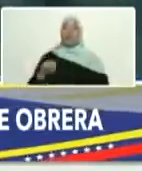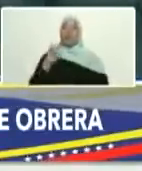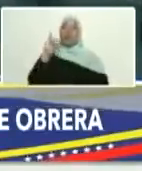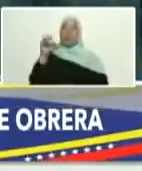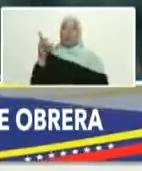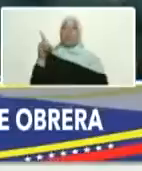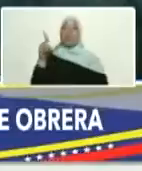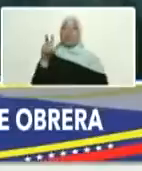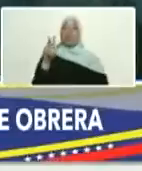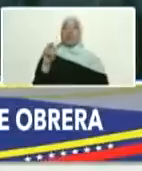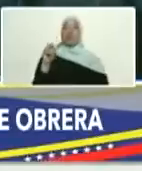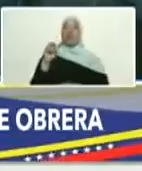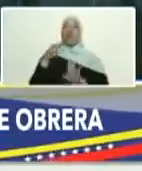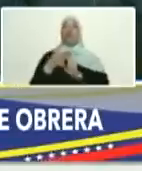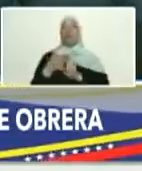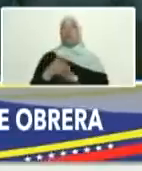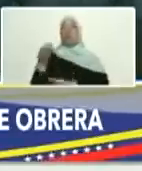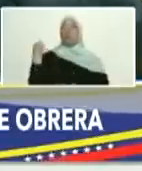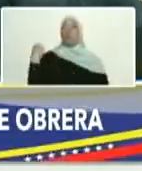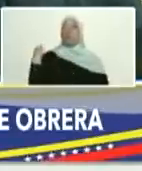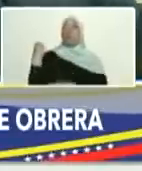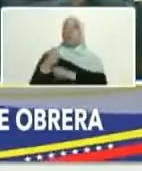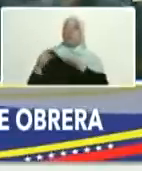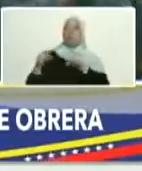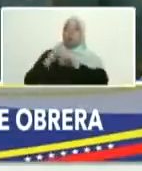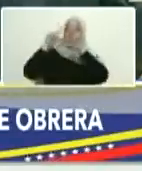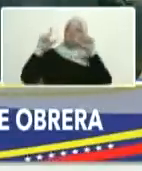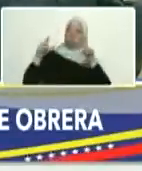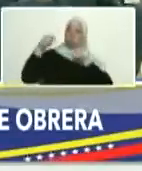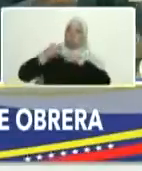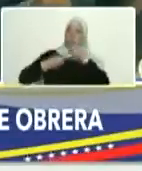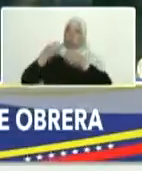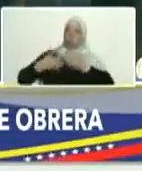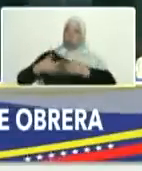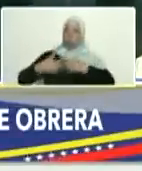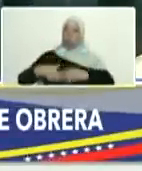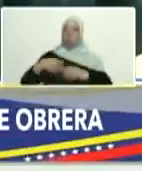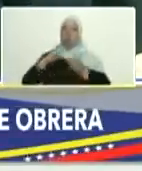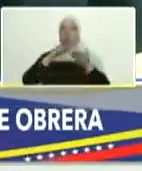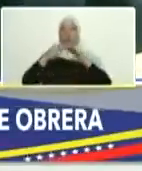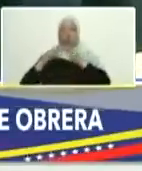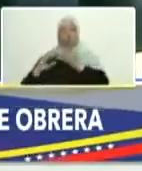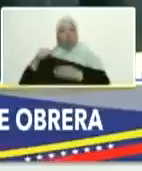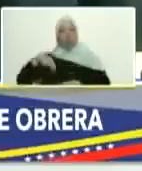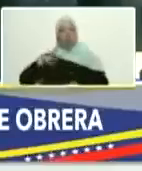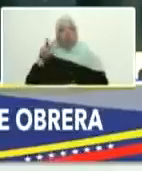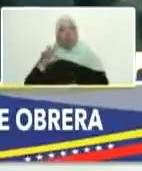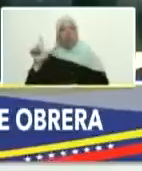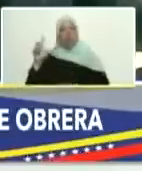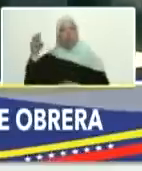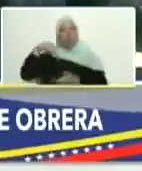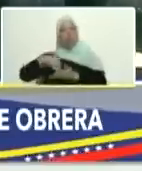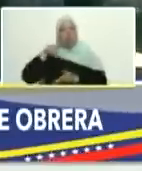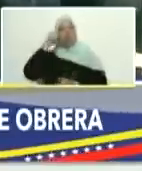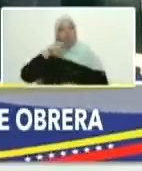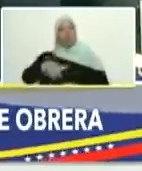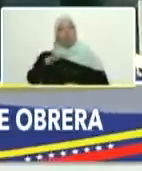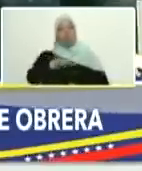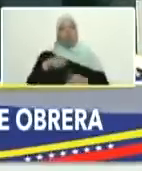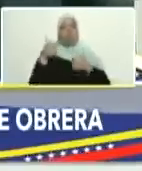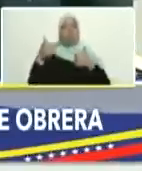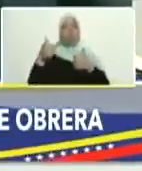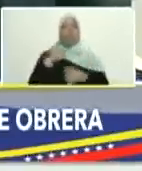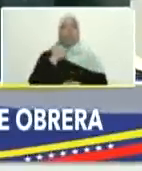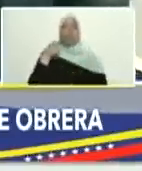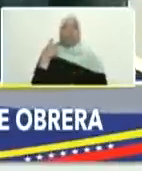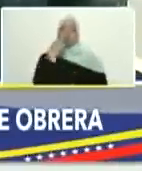lo hicieran en Sidor. Me sorprendieron cuando me dijeron que lo íbamos a hacer en los Valles del Tuy. Pero como era en Yare, yo dije, bien bueno, porque quiero